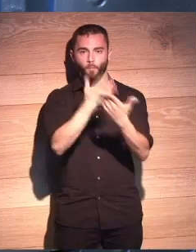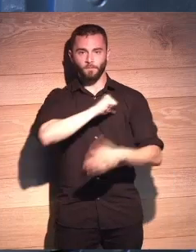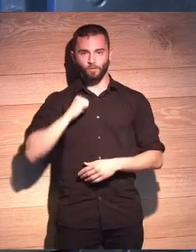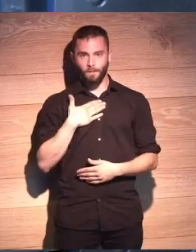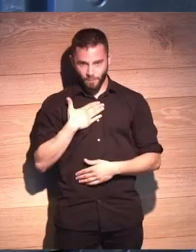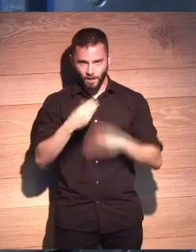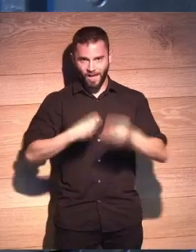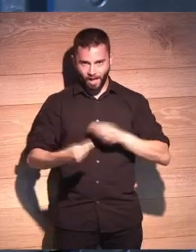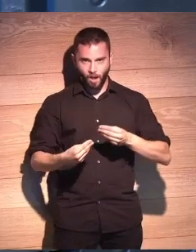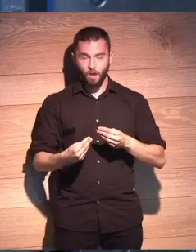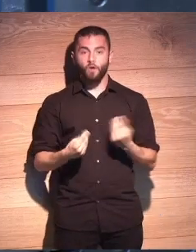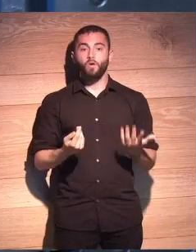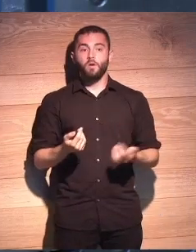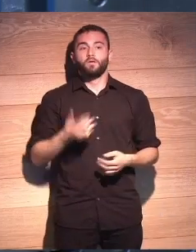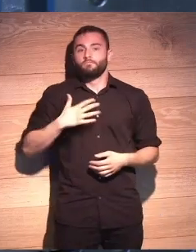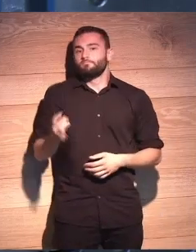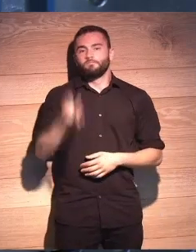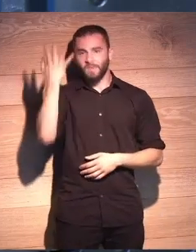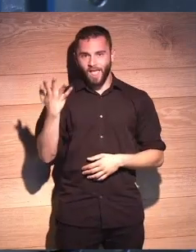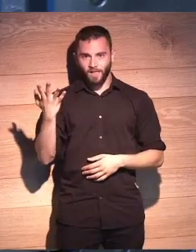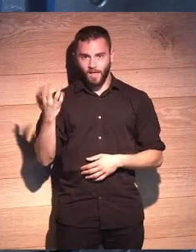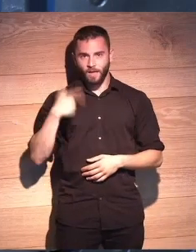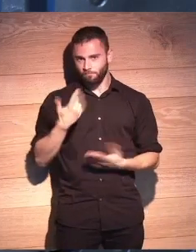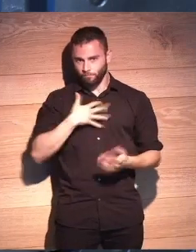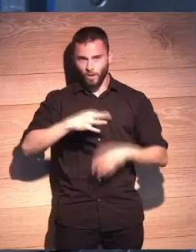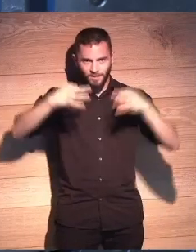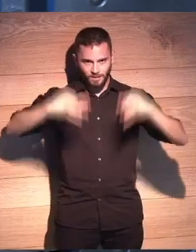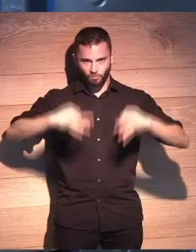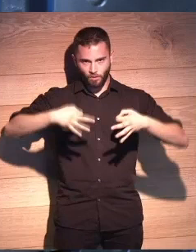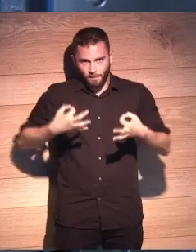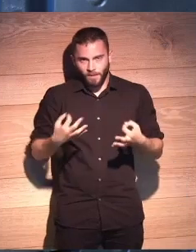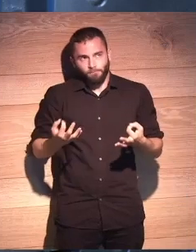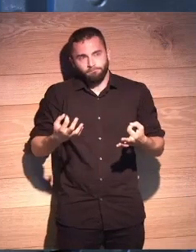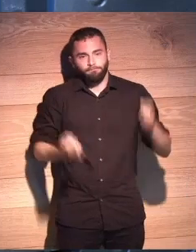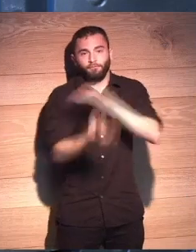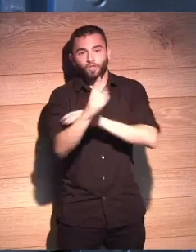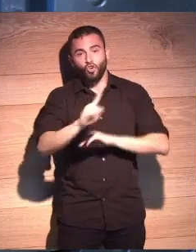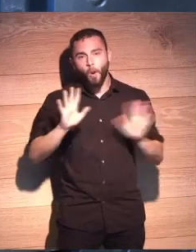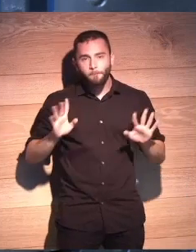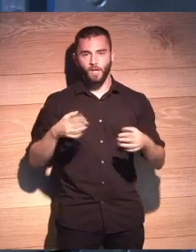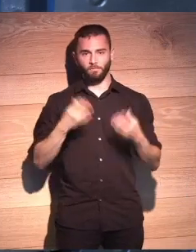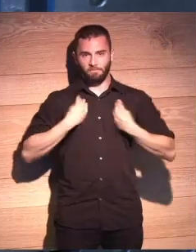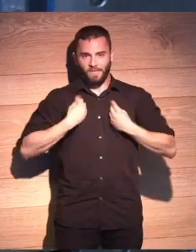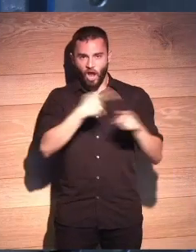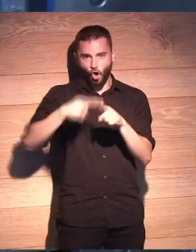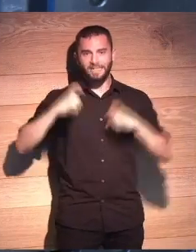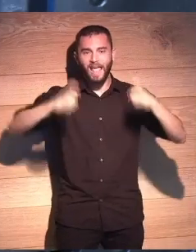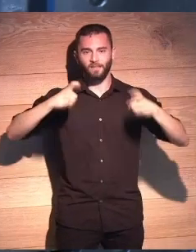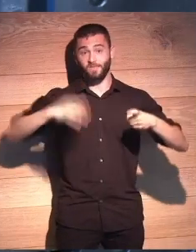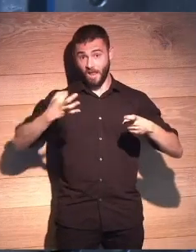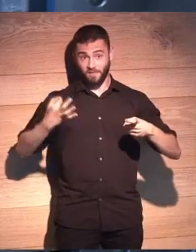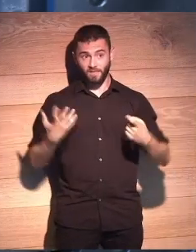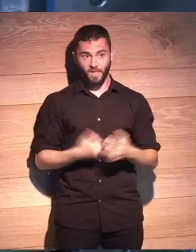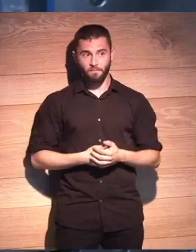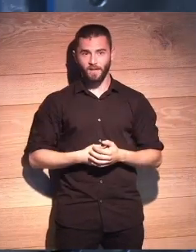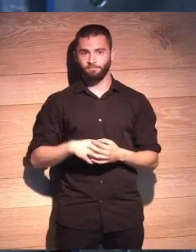mía, que se me ha ocurrido y que seguramente pues no saldrá, pero hay que intentarlo en la vida, las cosas, ¿no? Esto